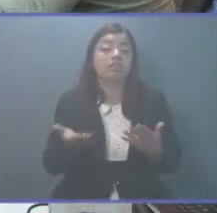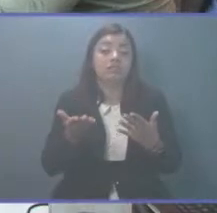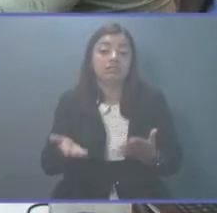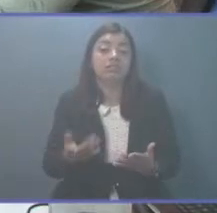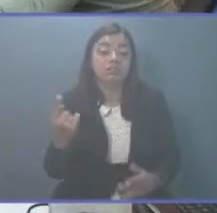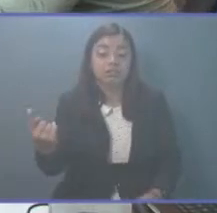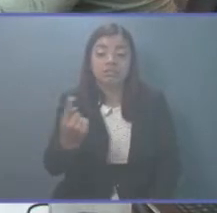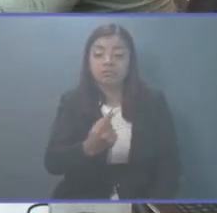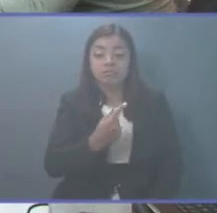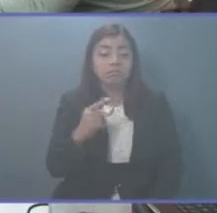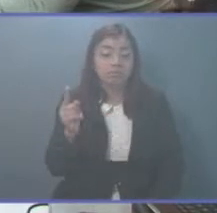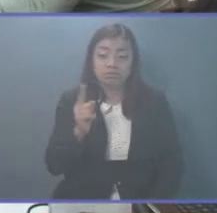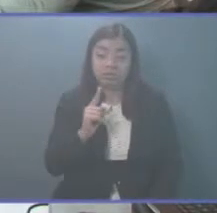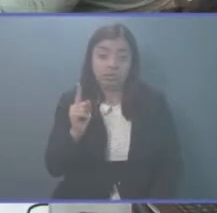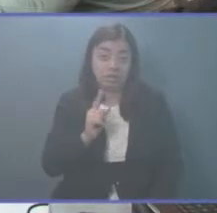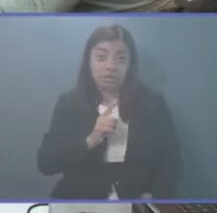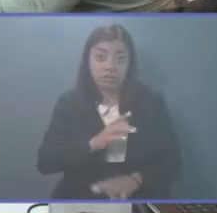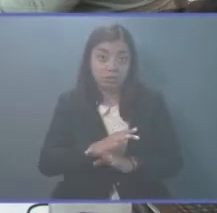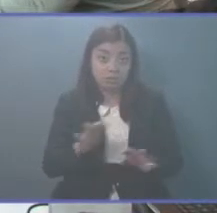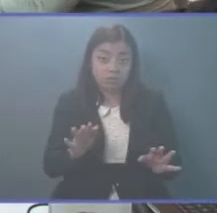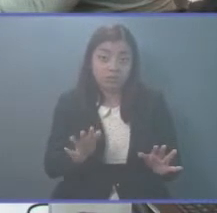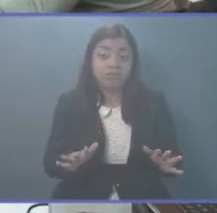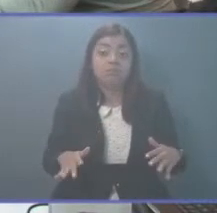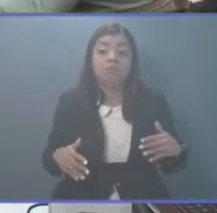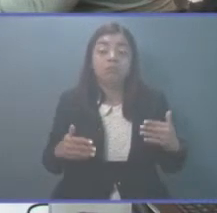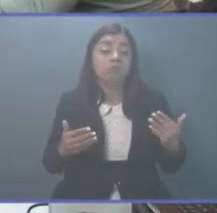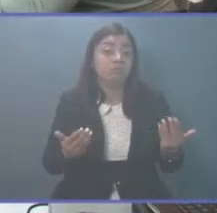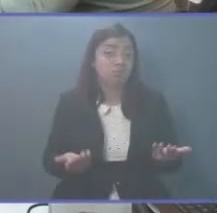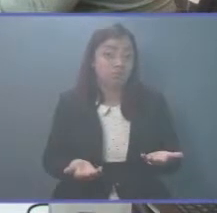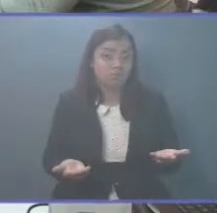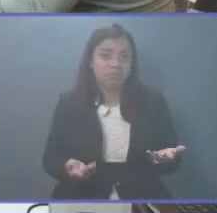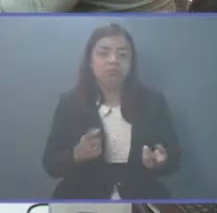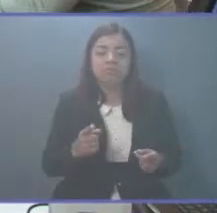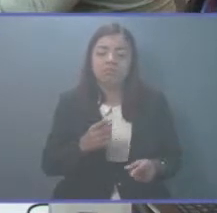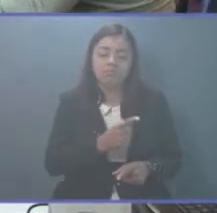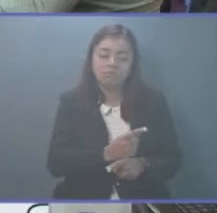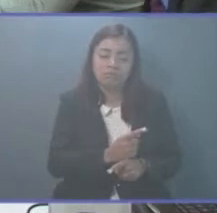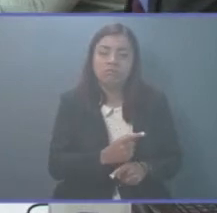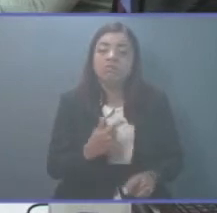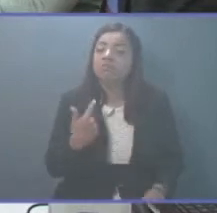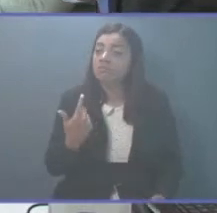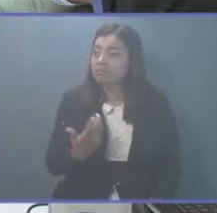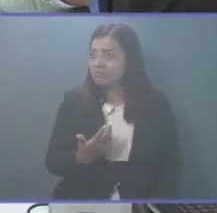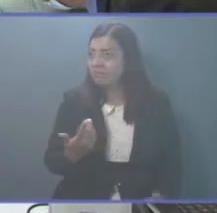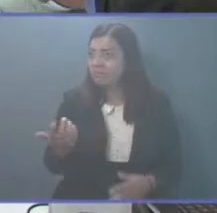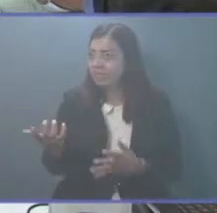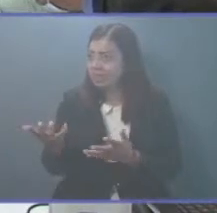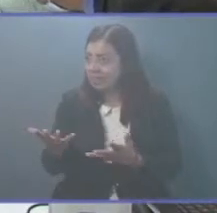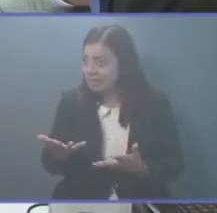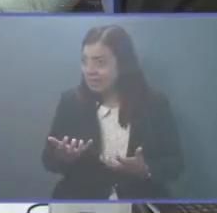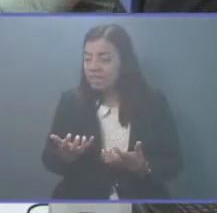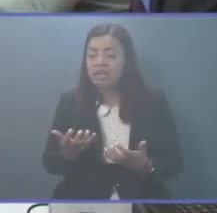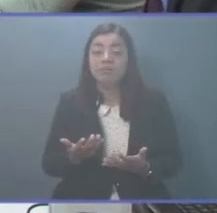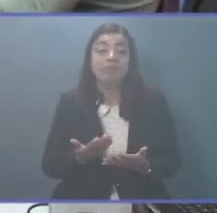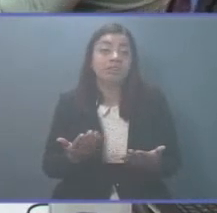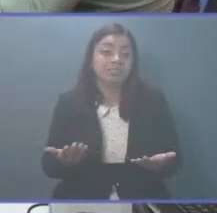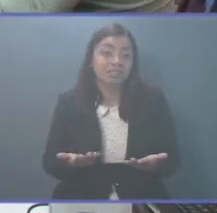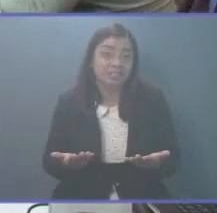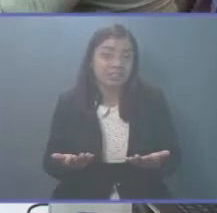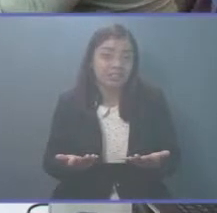la gente ya no va a testiguar. Entonces, es correcto, nosotros queríamos